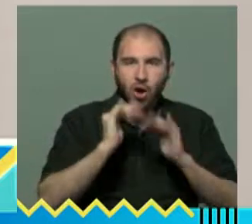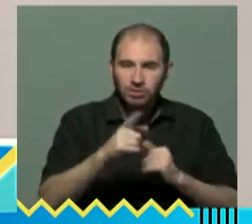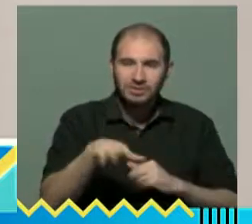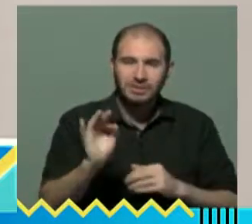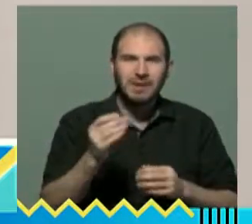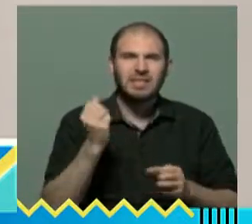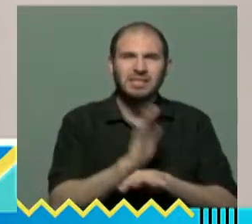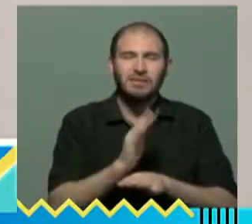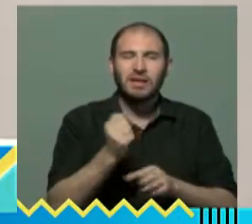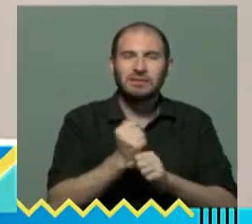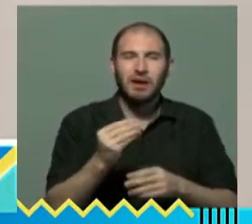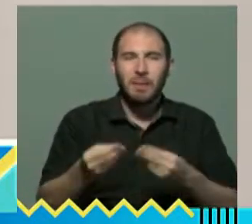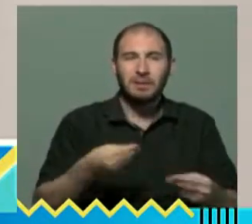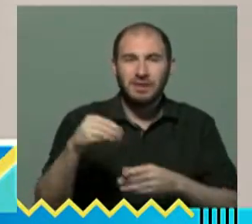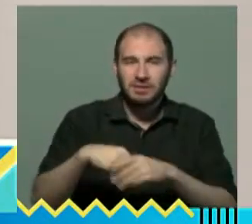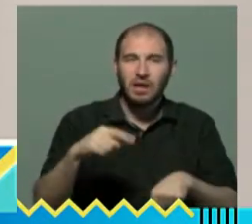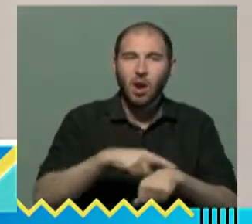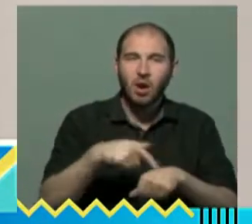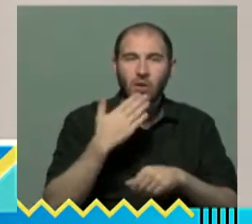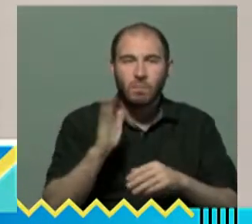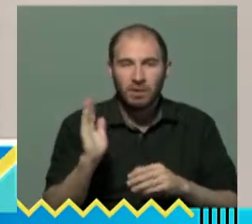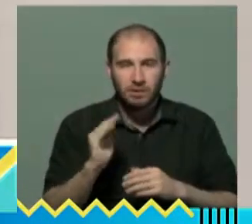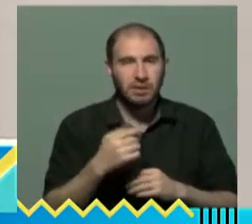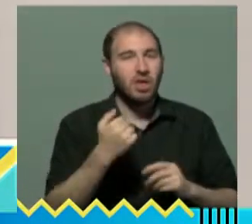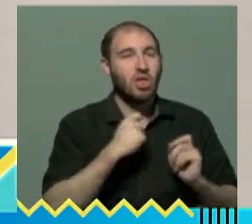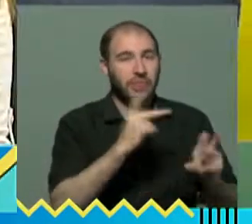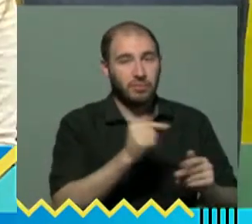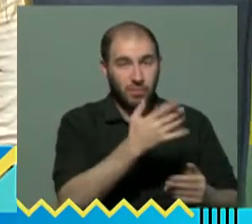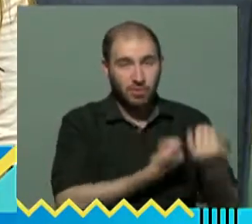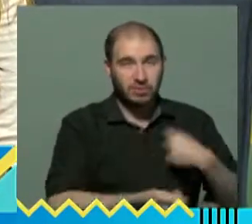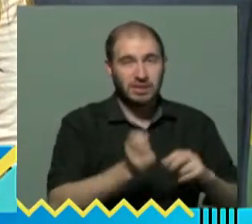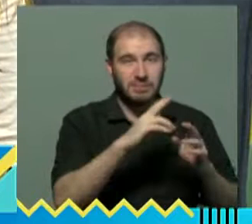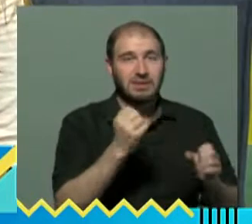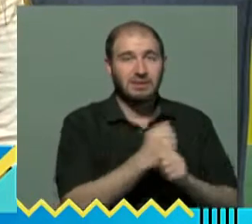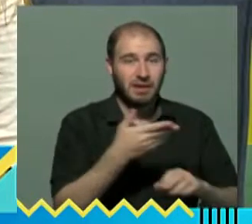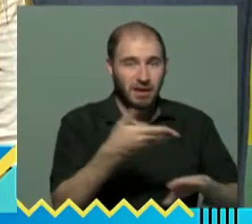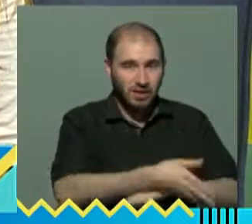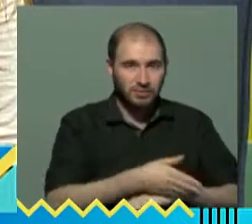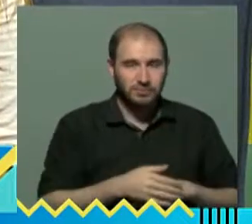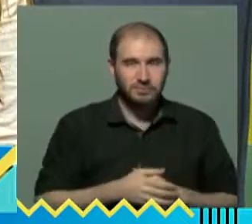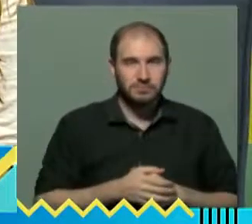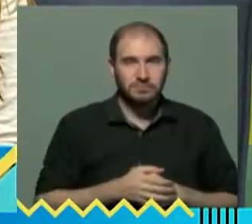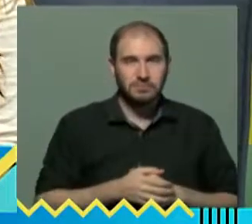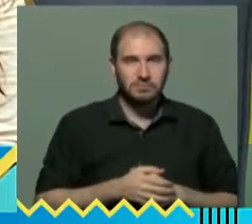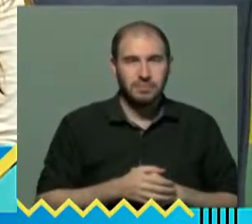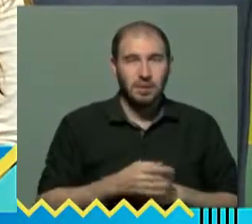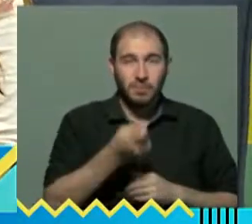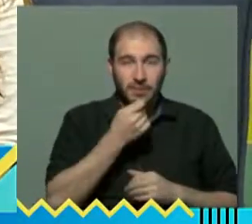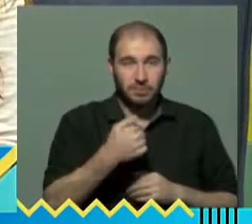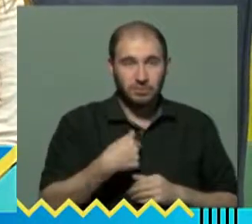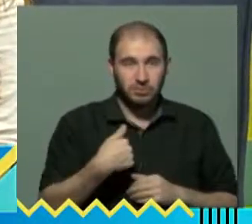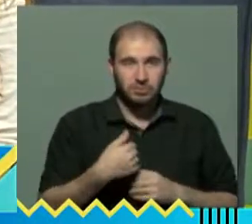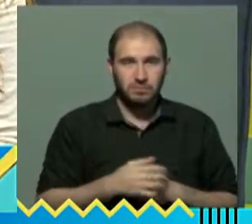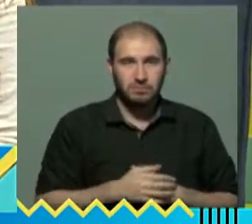sepan lo que es trabajar en una empresa, lo que es cumplir un horario. Mira, ahí te puedo decir algo respecto a esto que vos decís de las pasantías. Sí. Yo, por ejemplo,